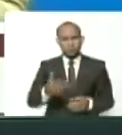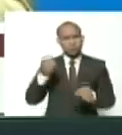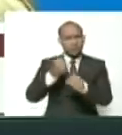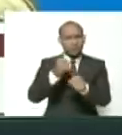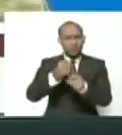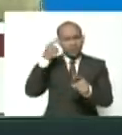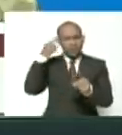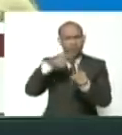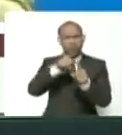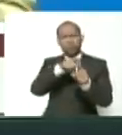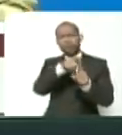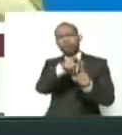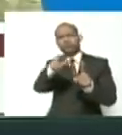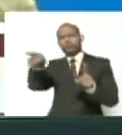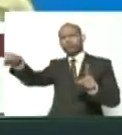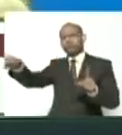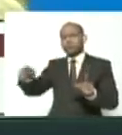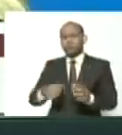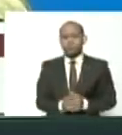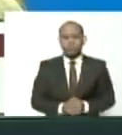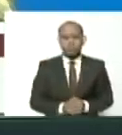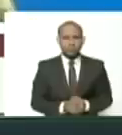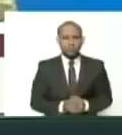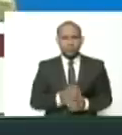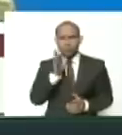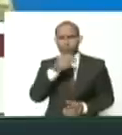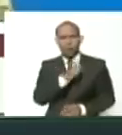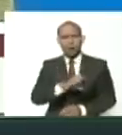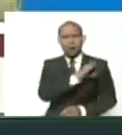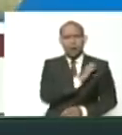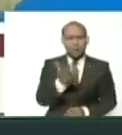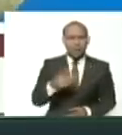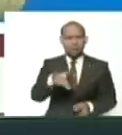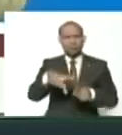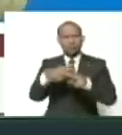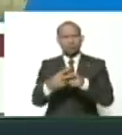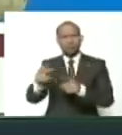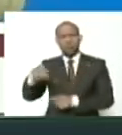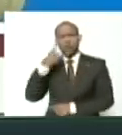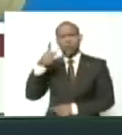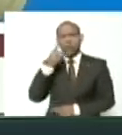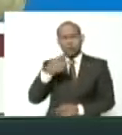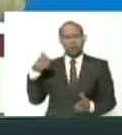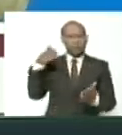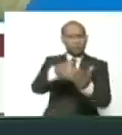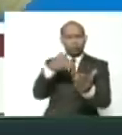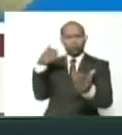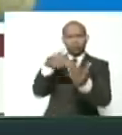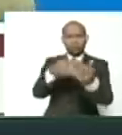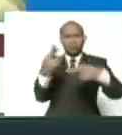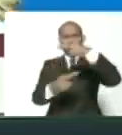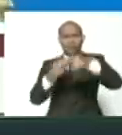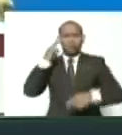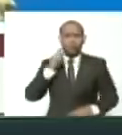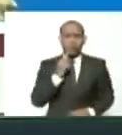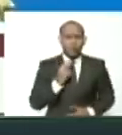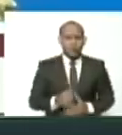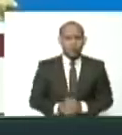dedicación noble, ética, sino un instrumento político para atacar la revolución